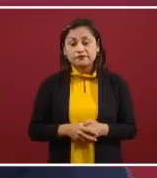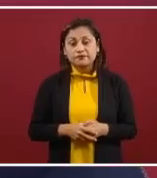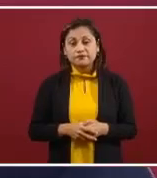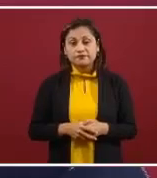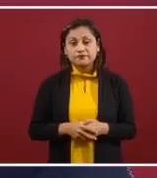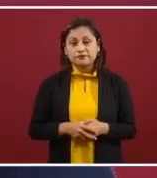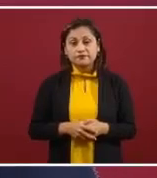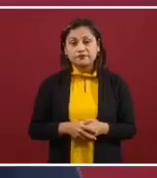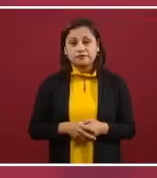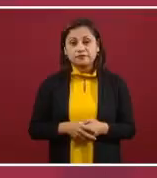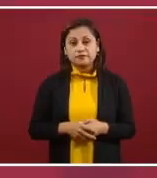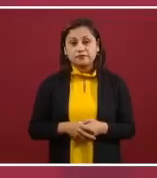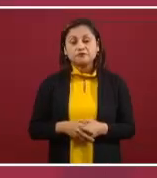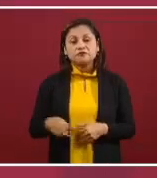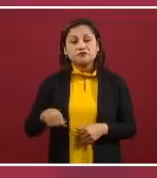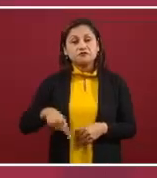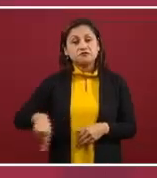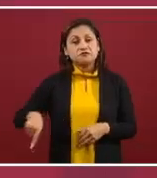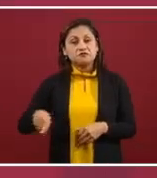decisión de arrasar,